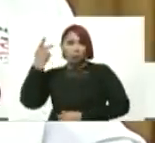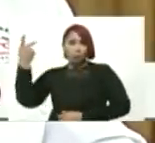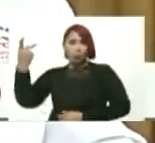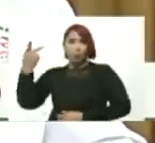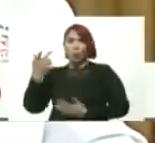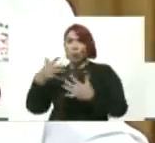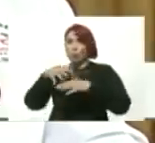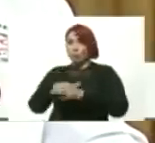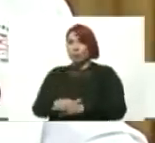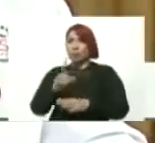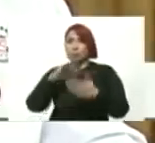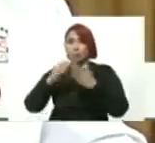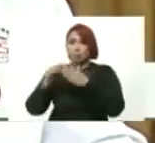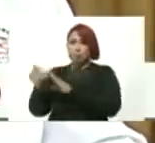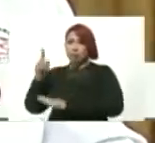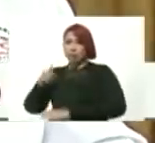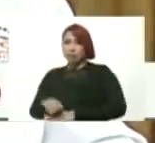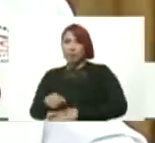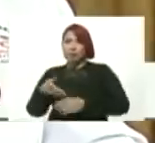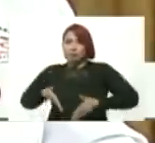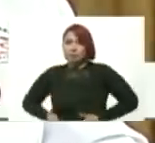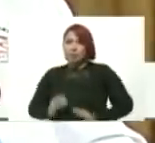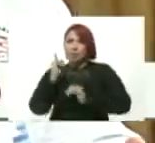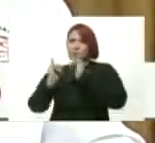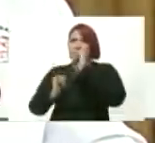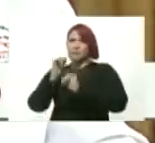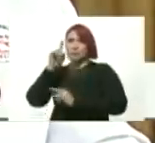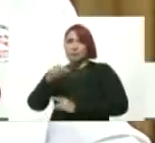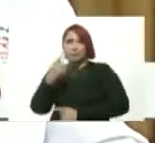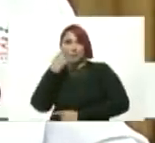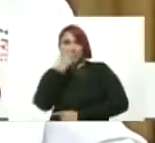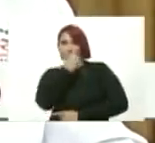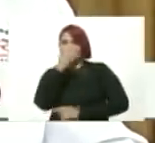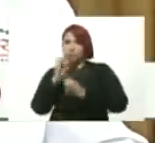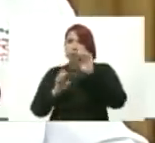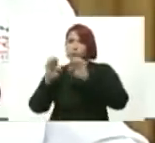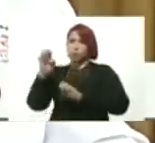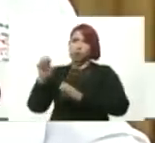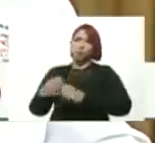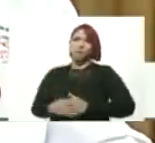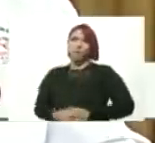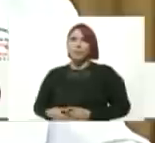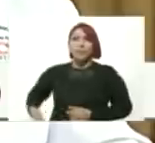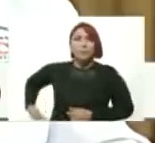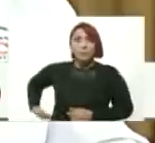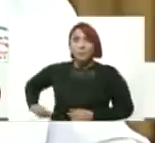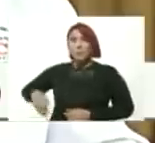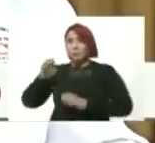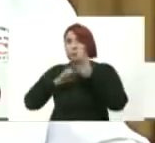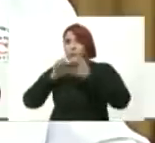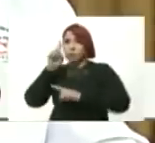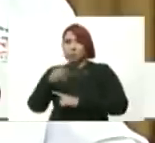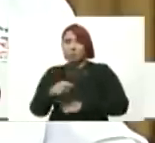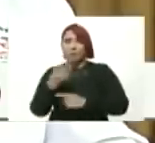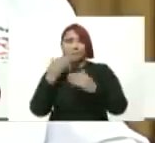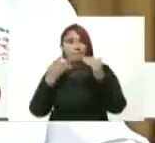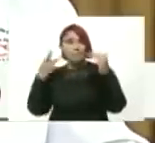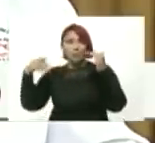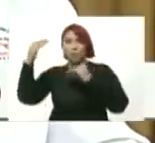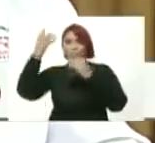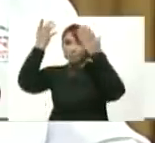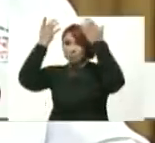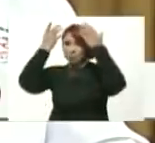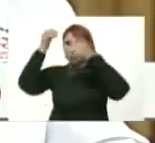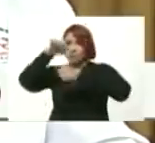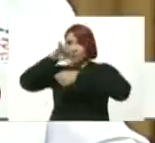neonatología medicina de emergencias y desastres oftalmología nefrología y además también tenemos grados de enfermería enfermería